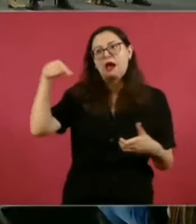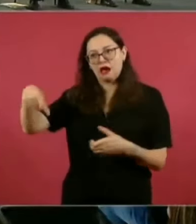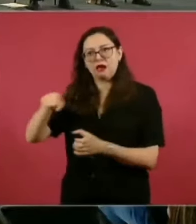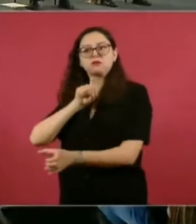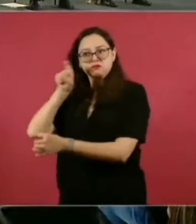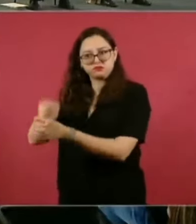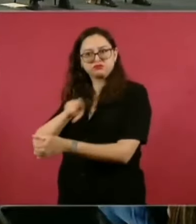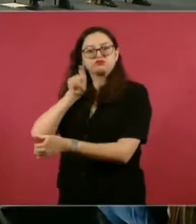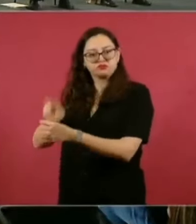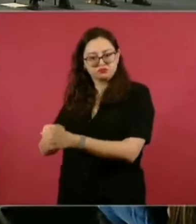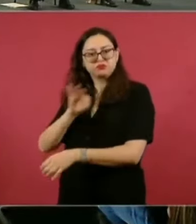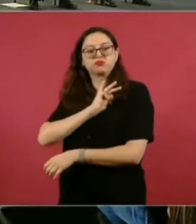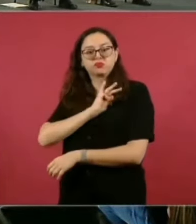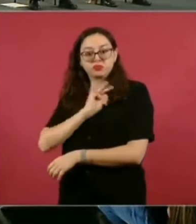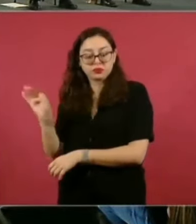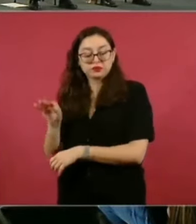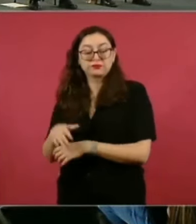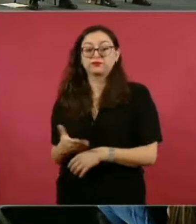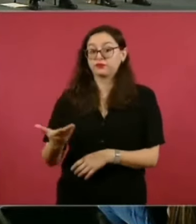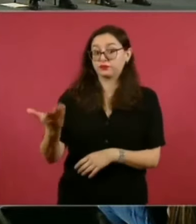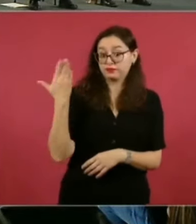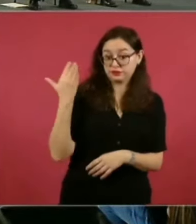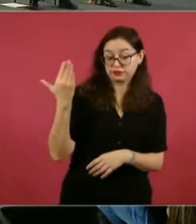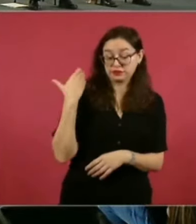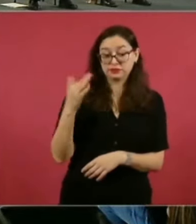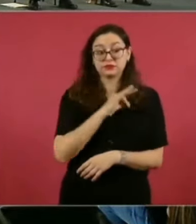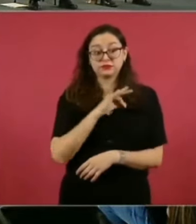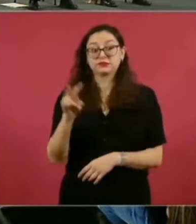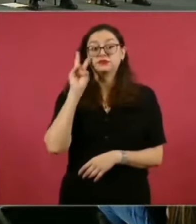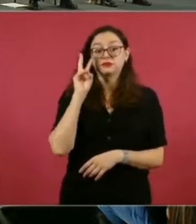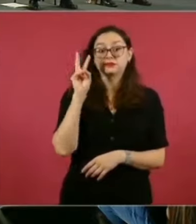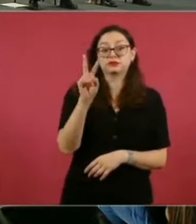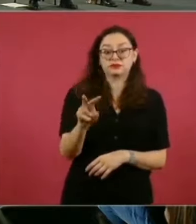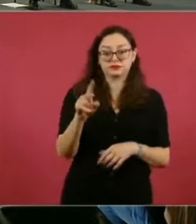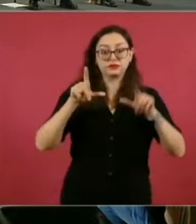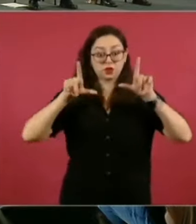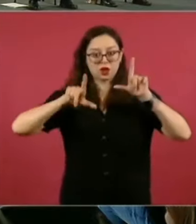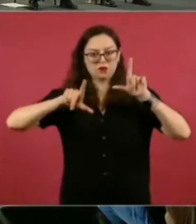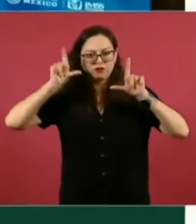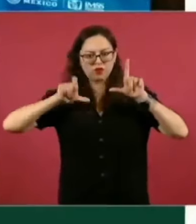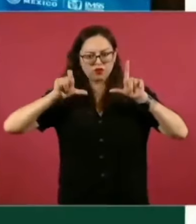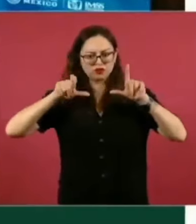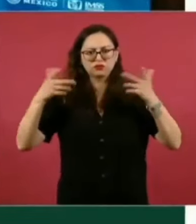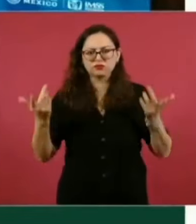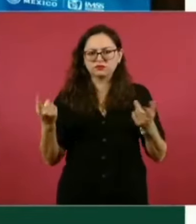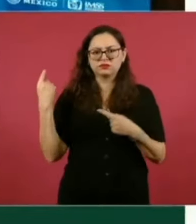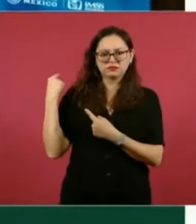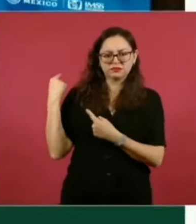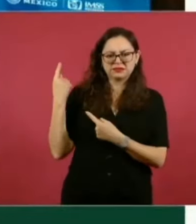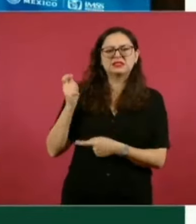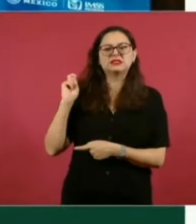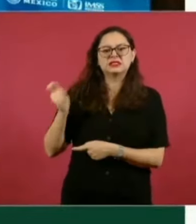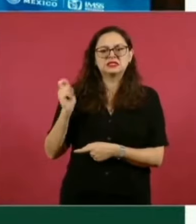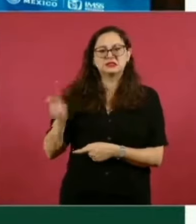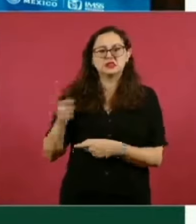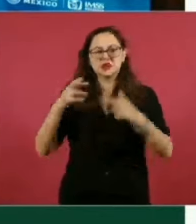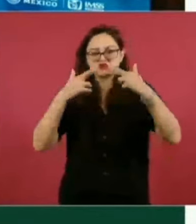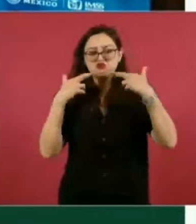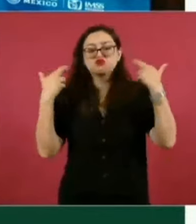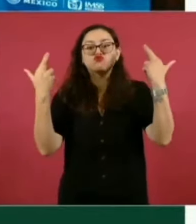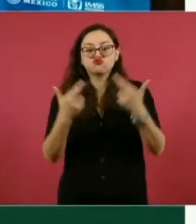incluso trajimos aquí una fotografía, porque se llevó a cabo una reunión aquí en Palacio Nacional, en el